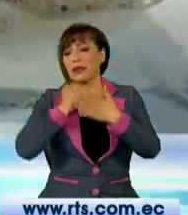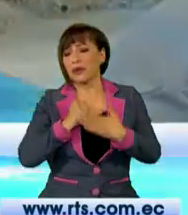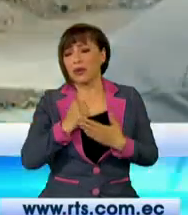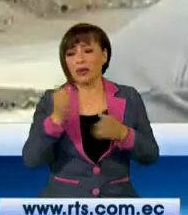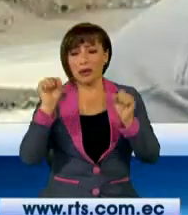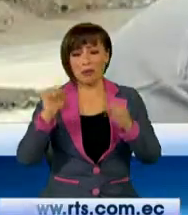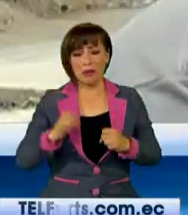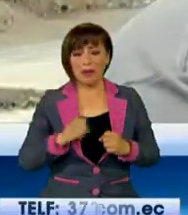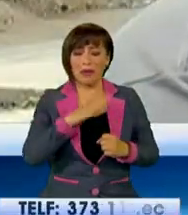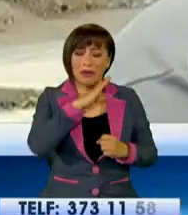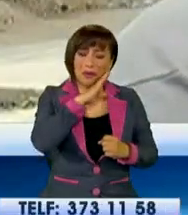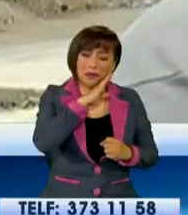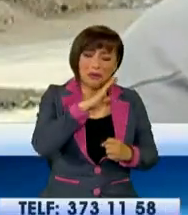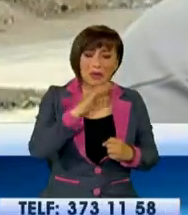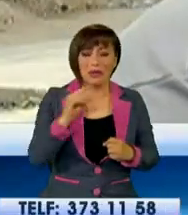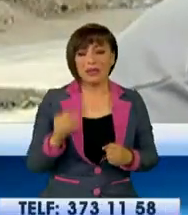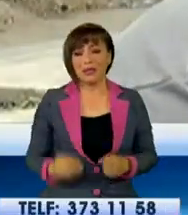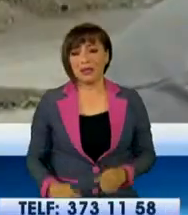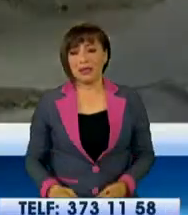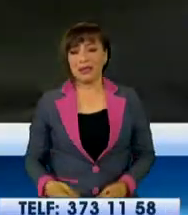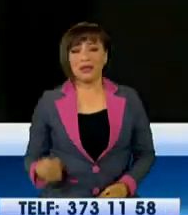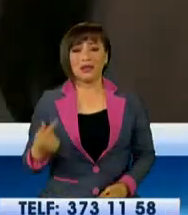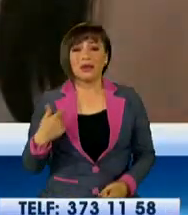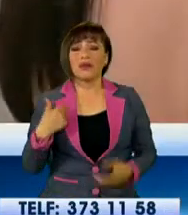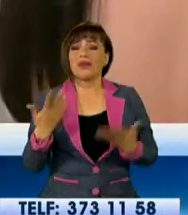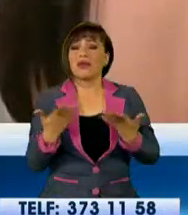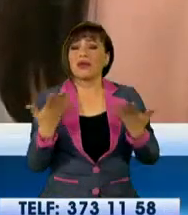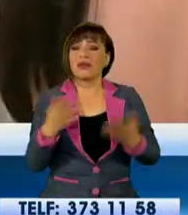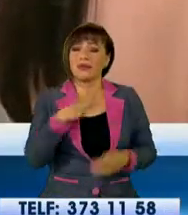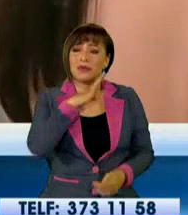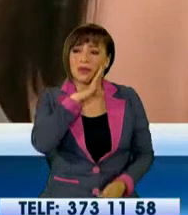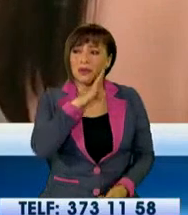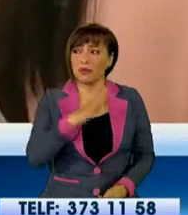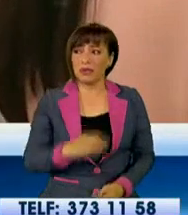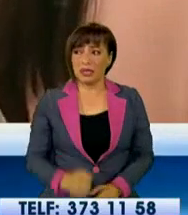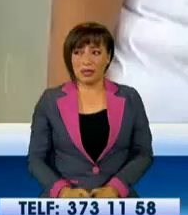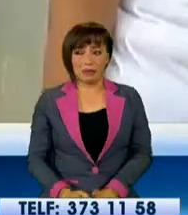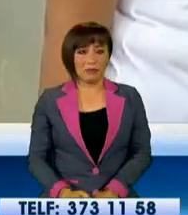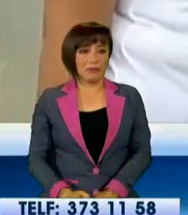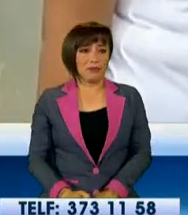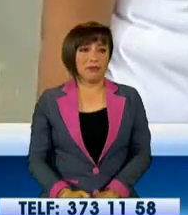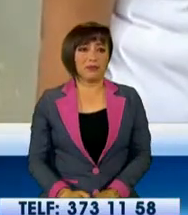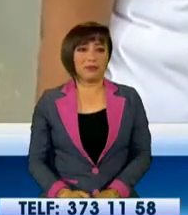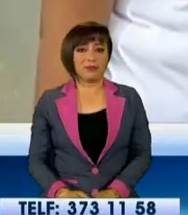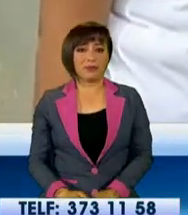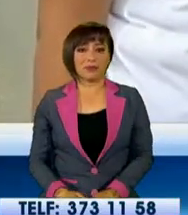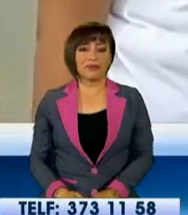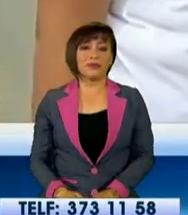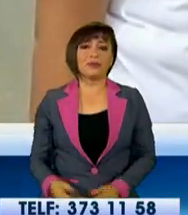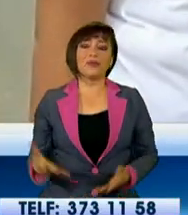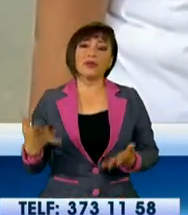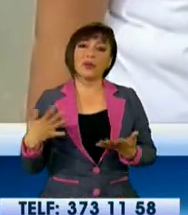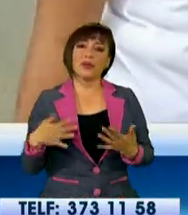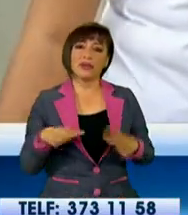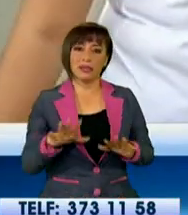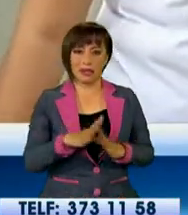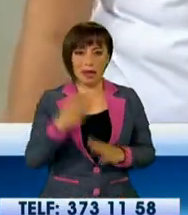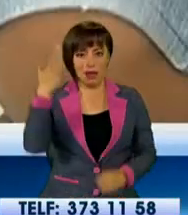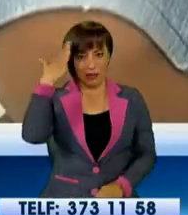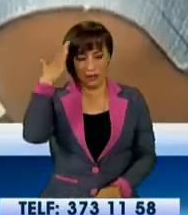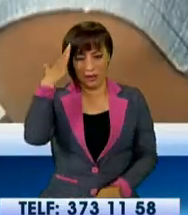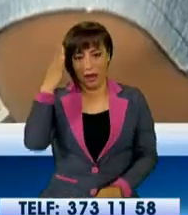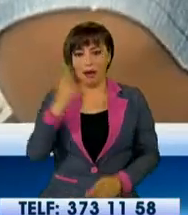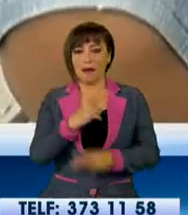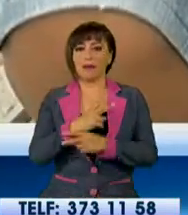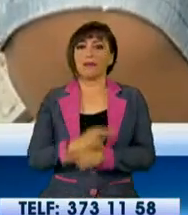imagínense, yo dónde estuviera durmiendo ahorita. El Consejo Cantonal de Protección de Derechos de Durán ya tiene conocimiento de